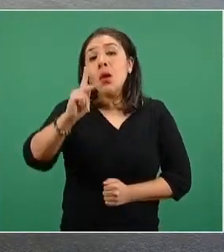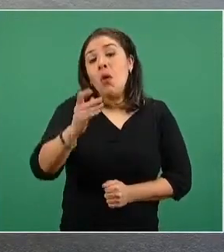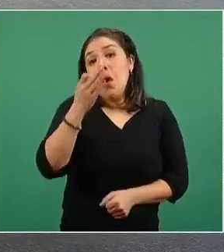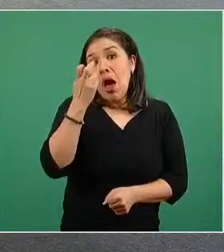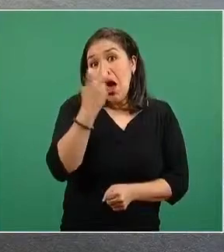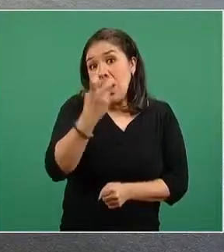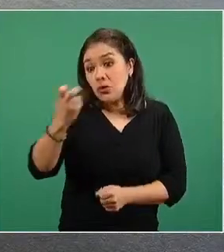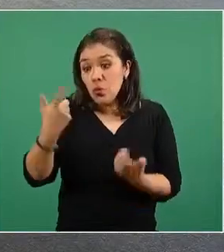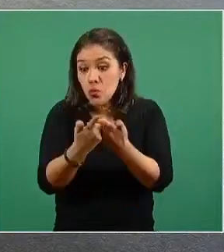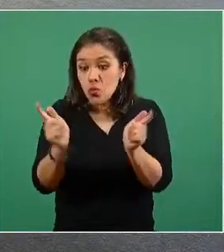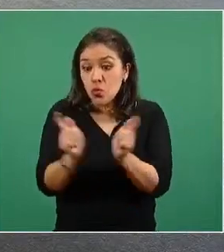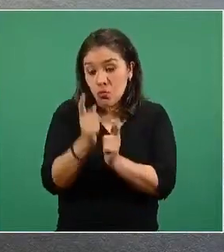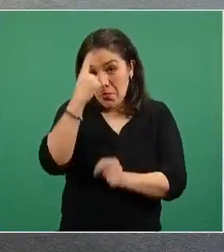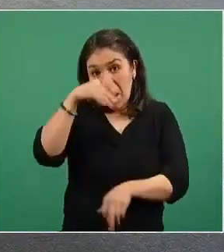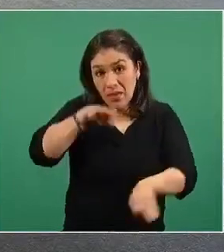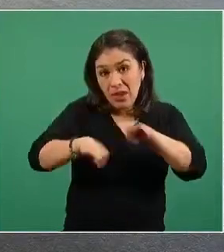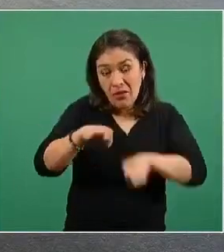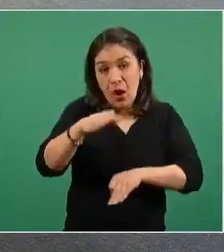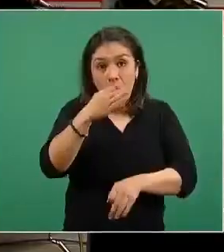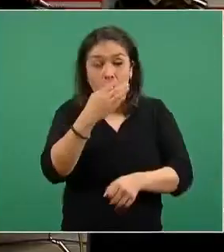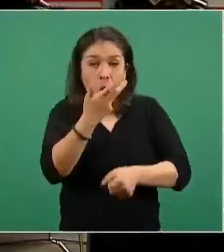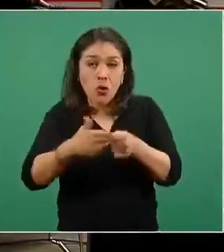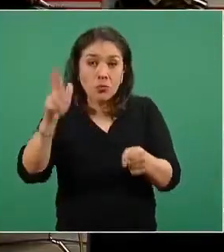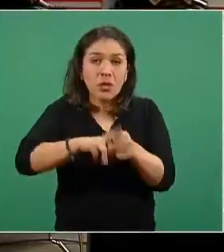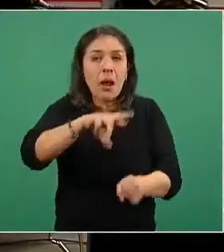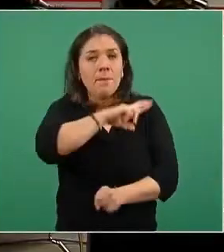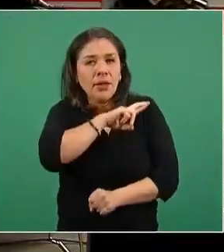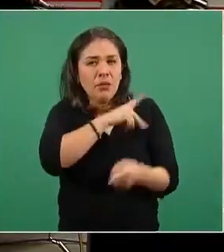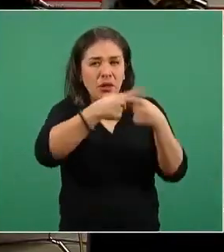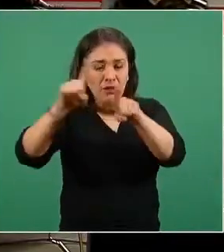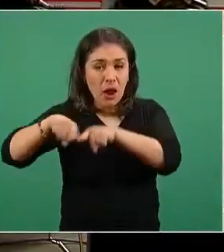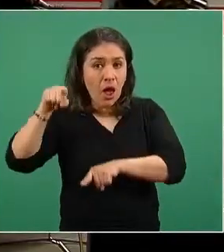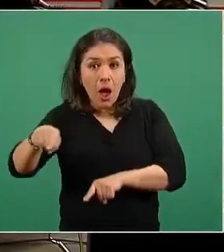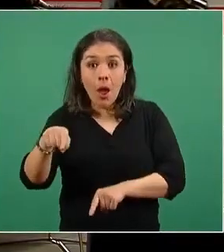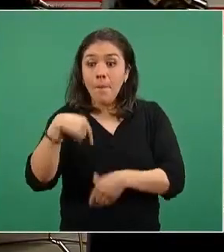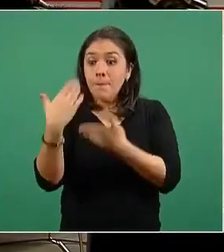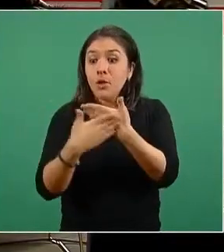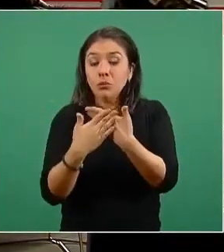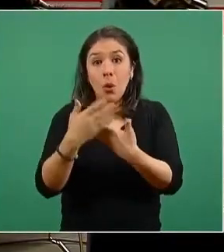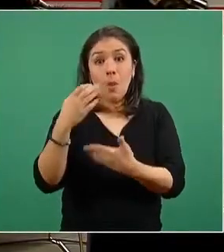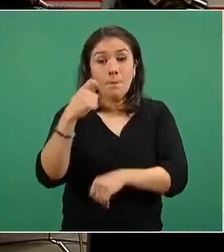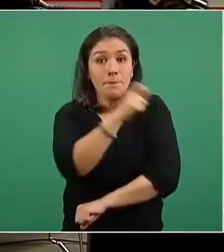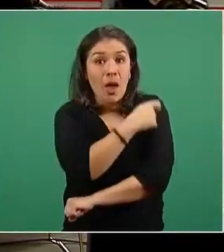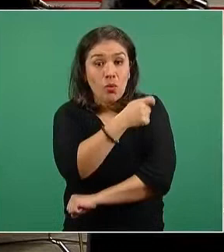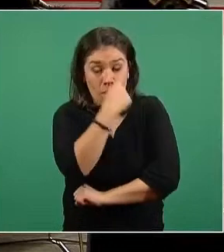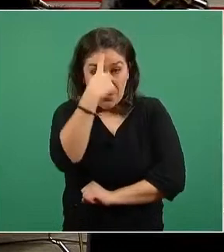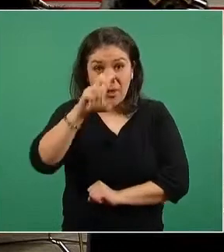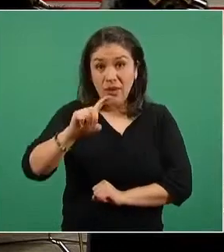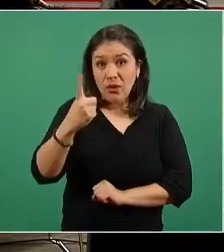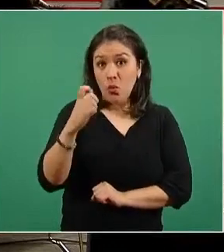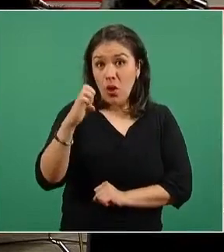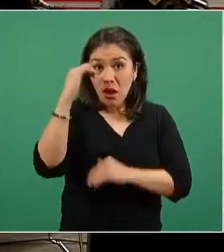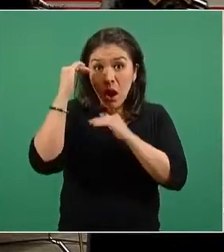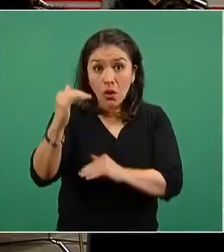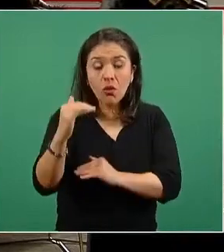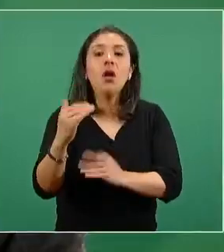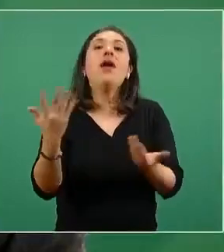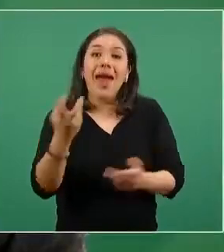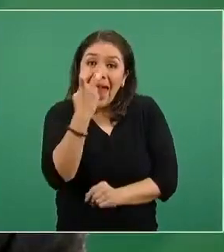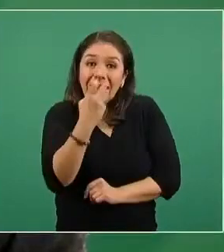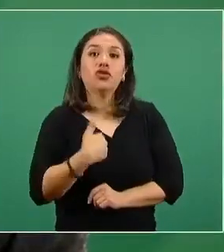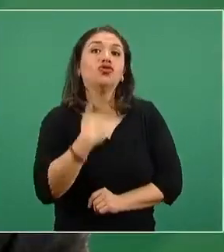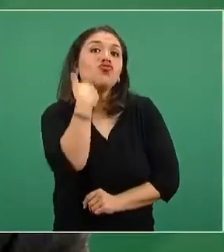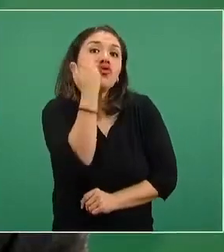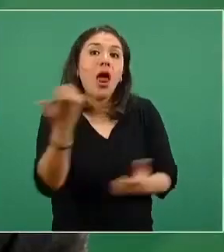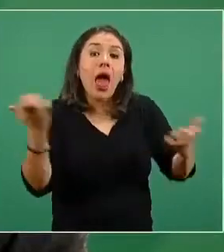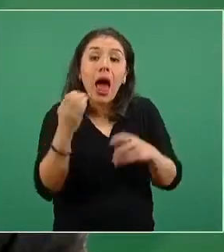vacunados. Deben de. Nuestras aspiraciones que esos censos sean integrados. Precisamente por eso pedimos ayuda a las entidades